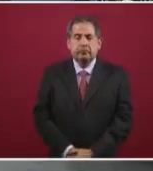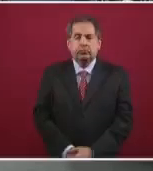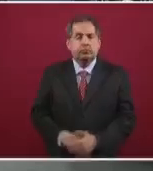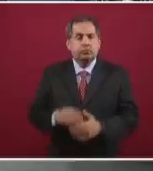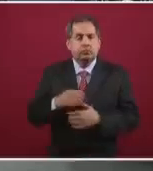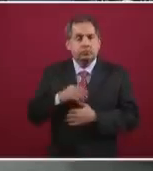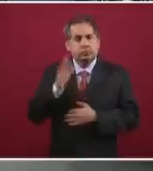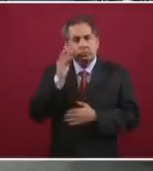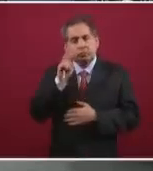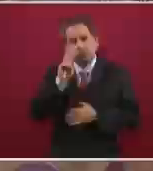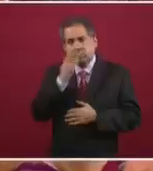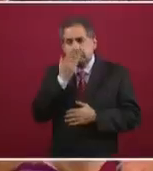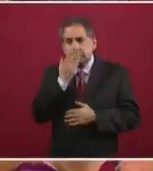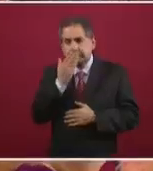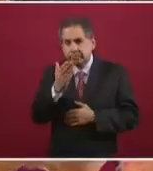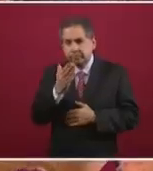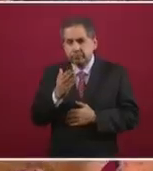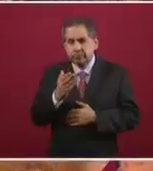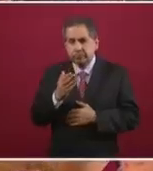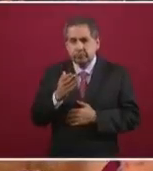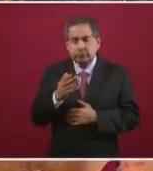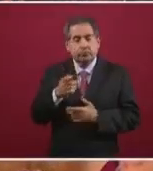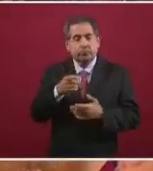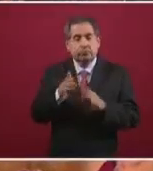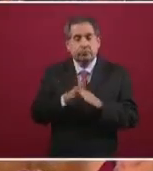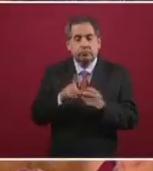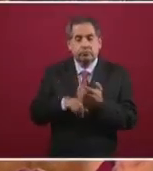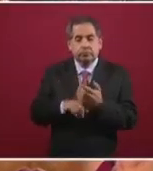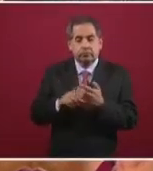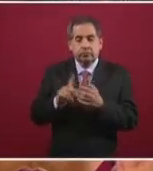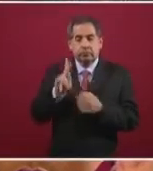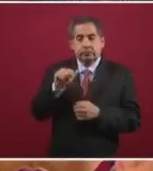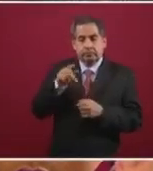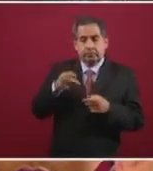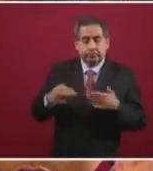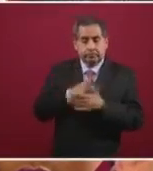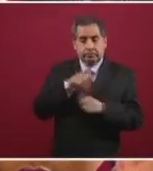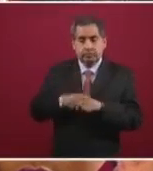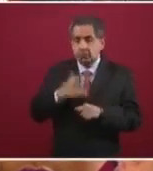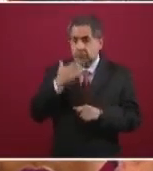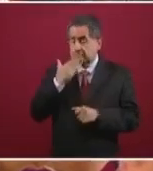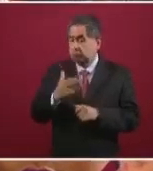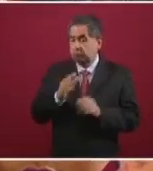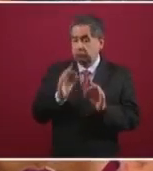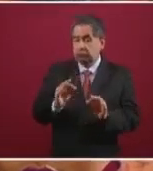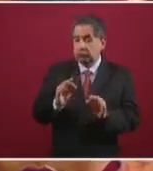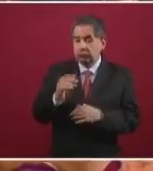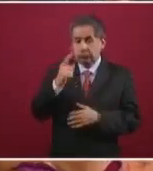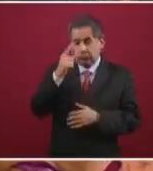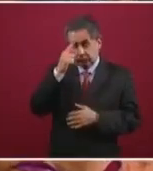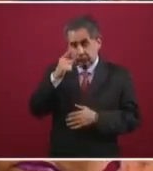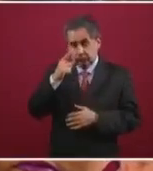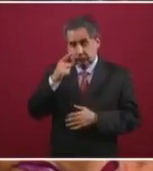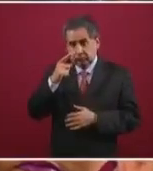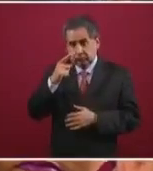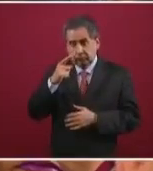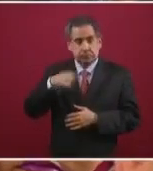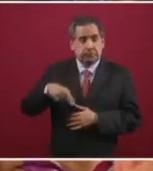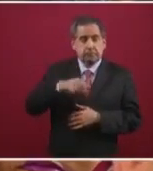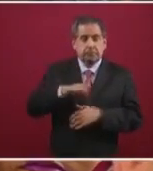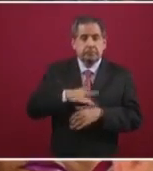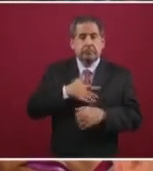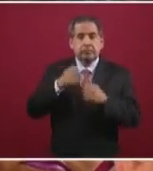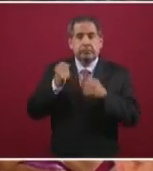bien y plan de Guardia de Nacional es muy bien y para las paz de